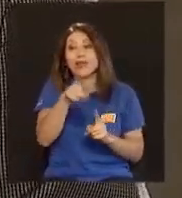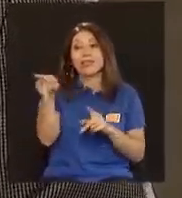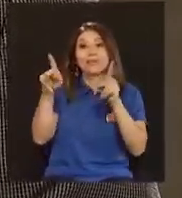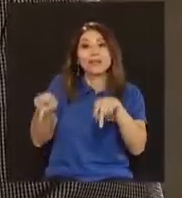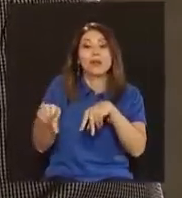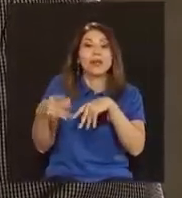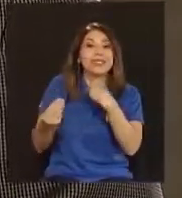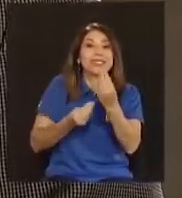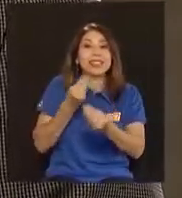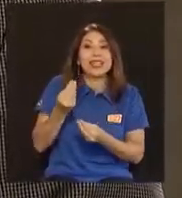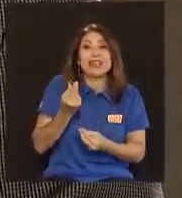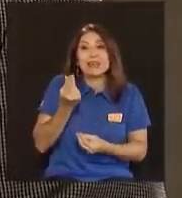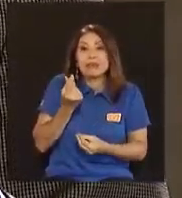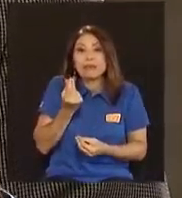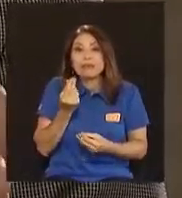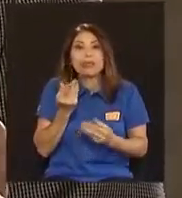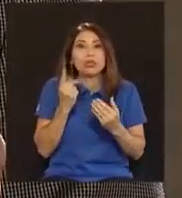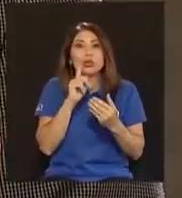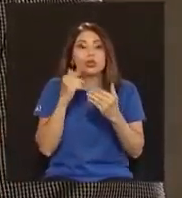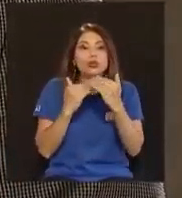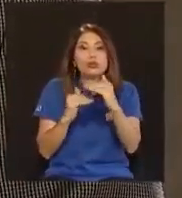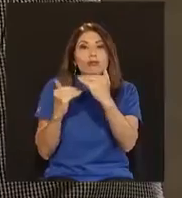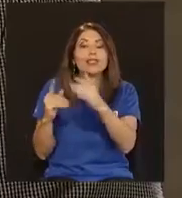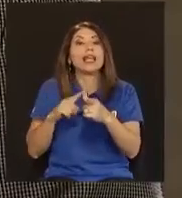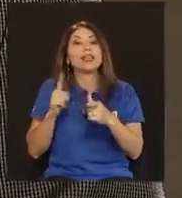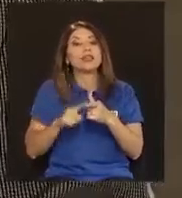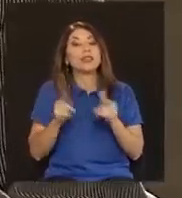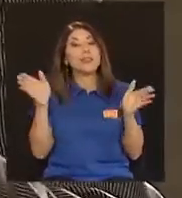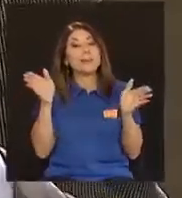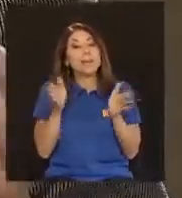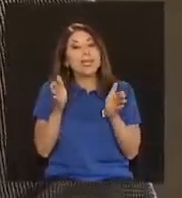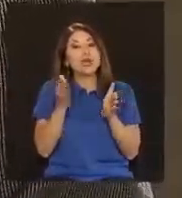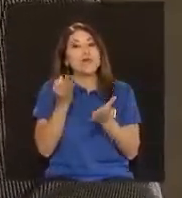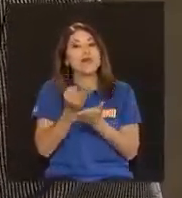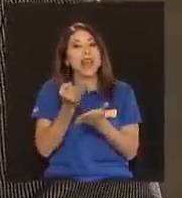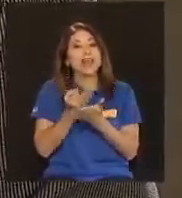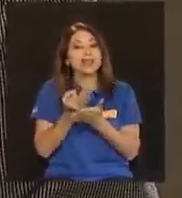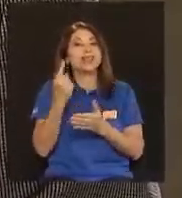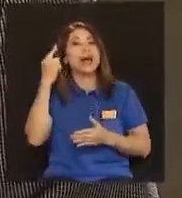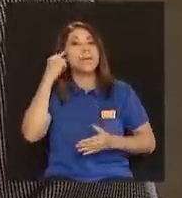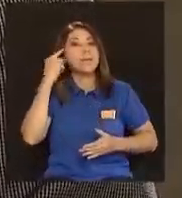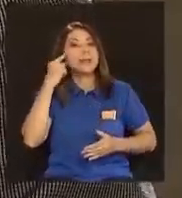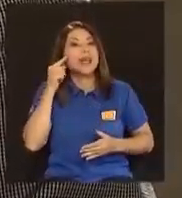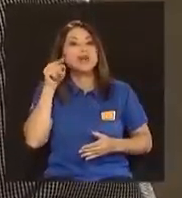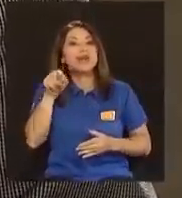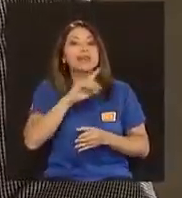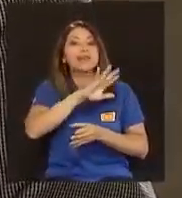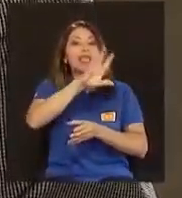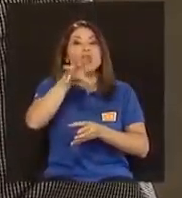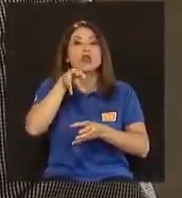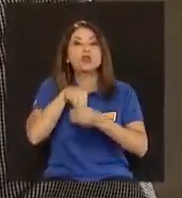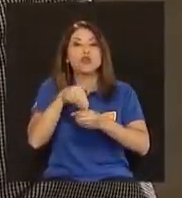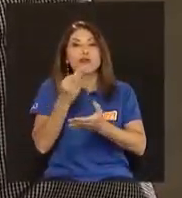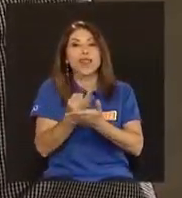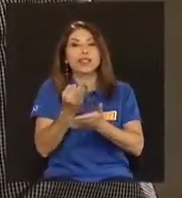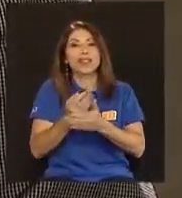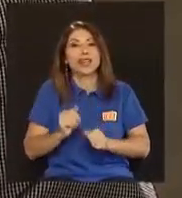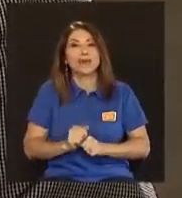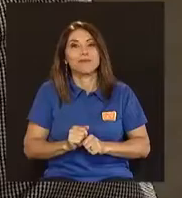las microfinanzas han creado todo un cuerpo de pensamiento agrupado en eso que se llama inclusión financiera, de cómo